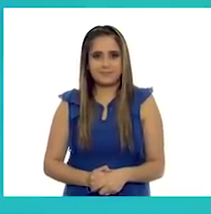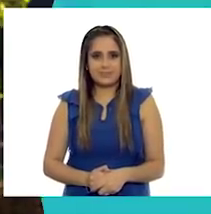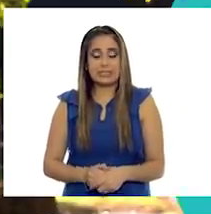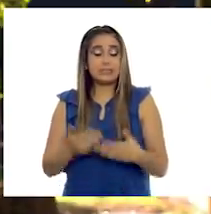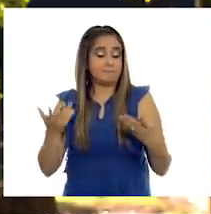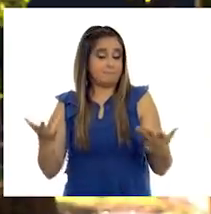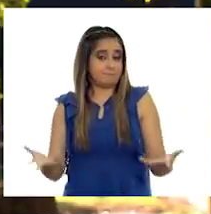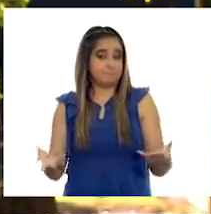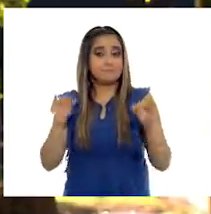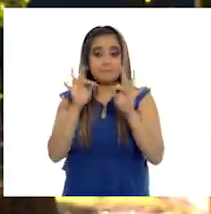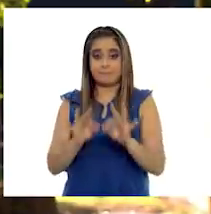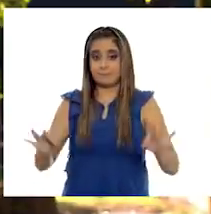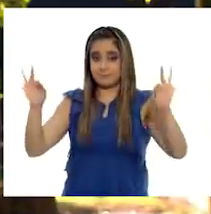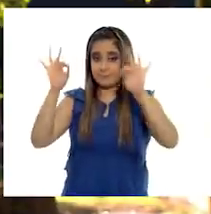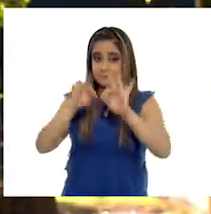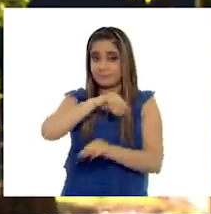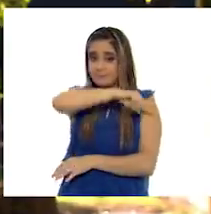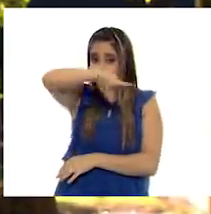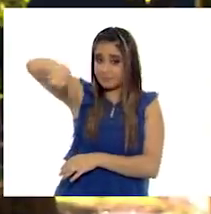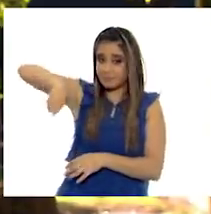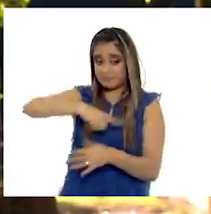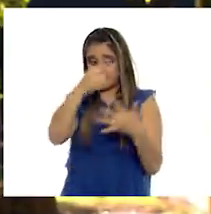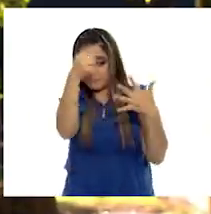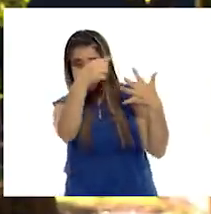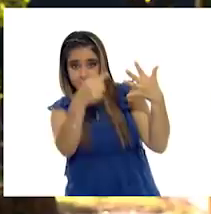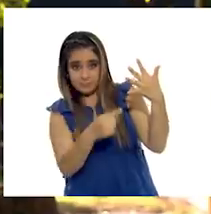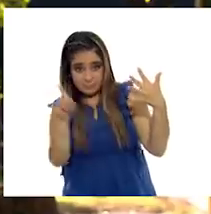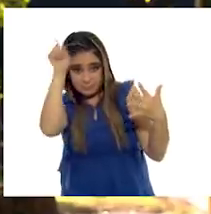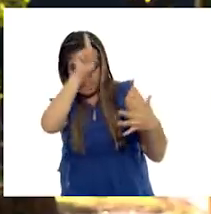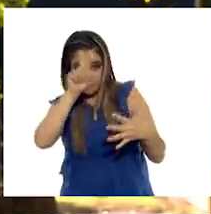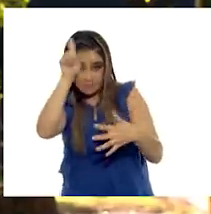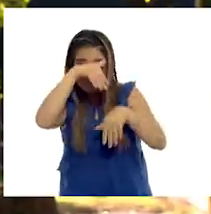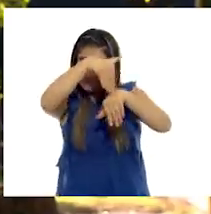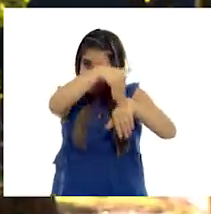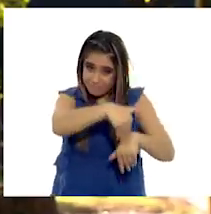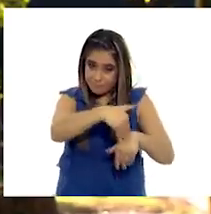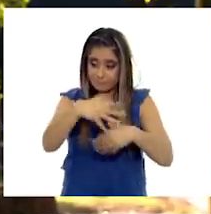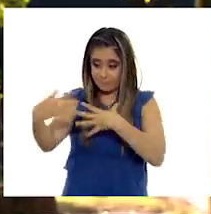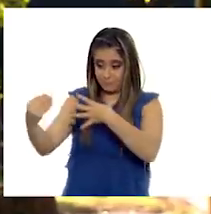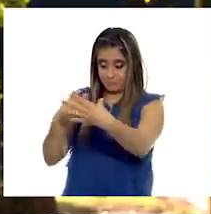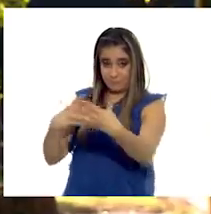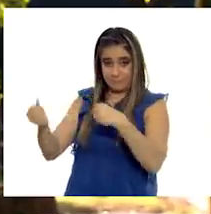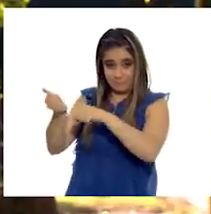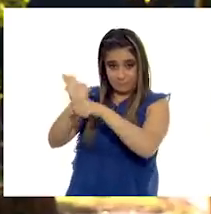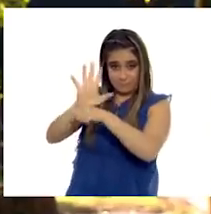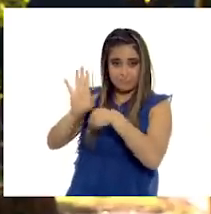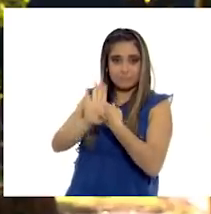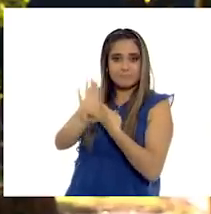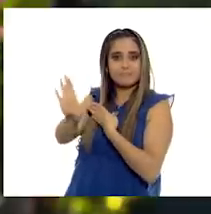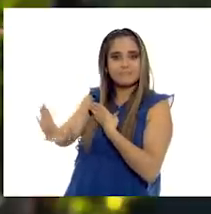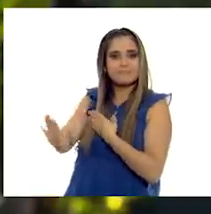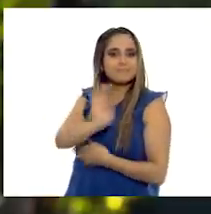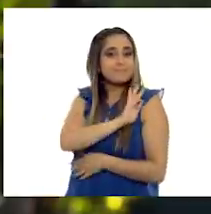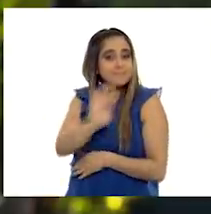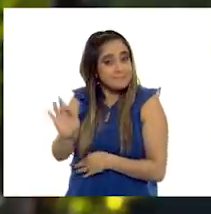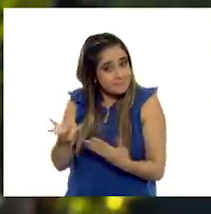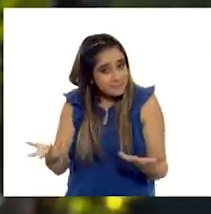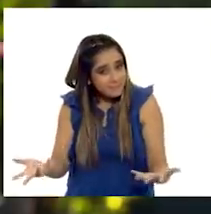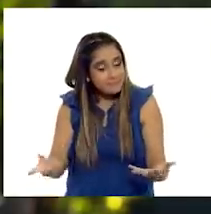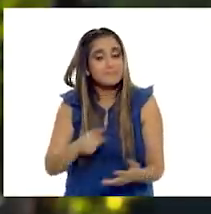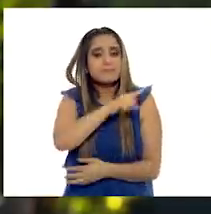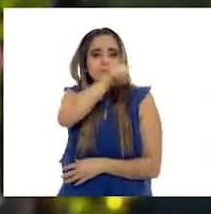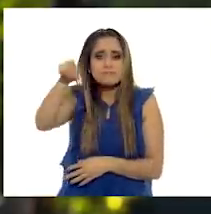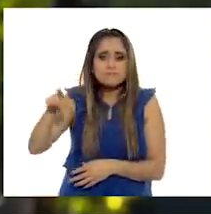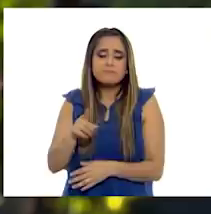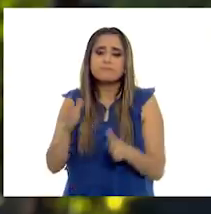Es muy importante continuar con las recomendaciones para evitar contagios de COVID. Trata de